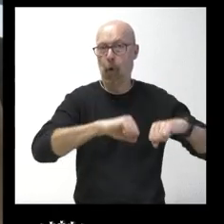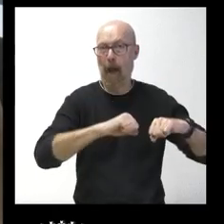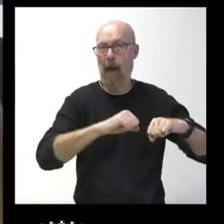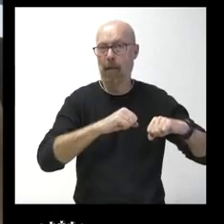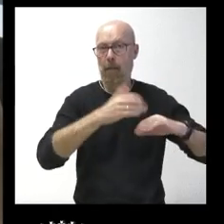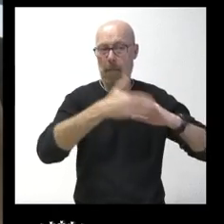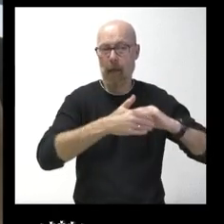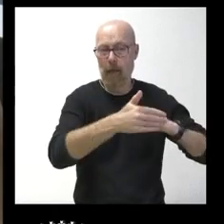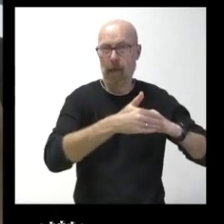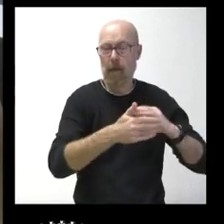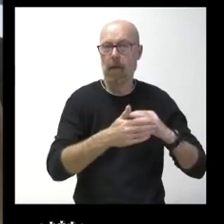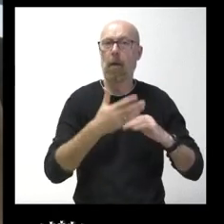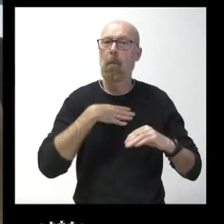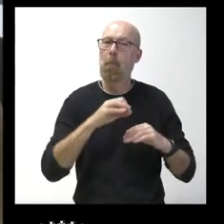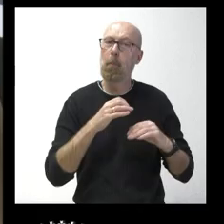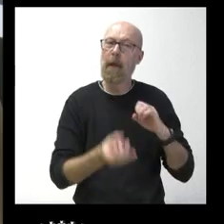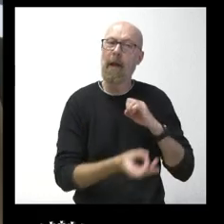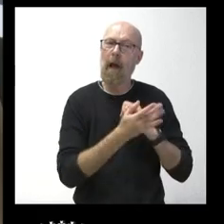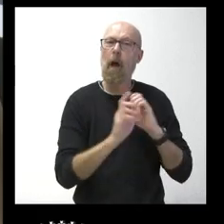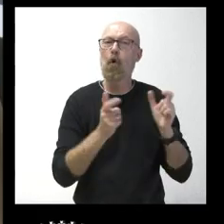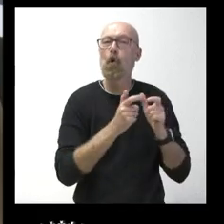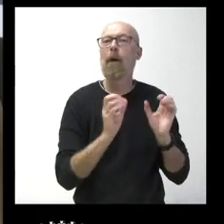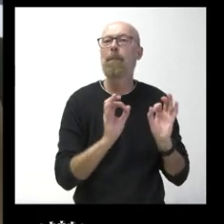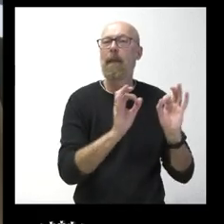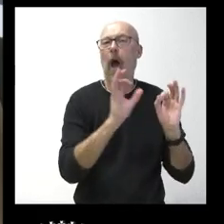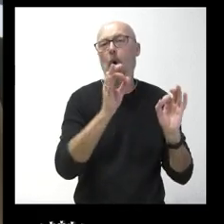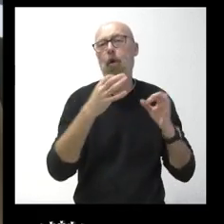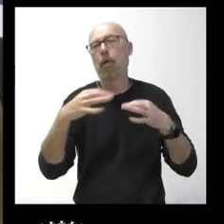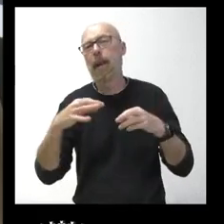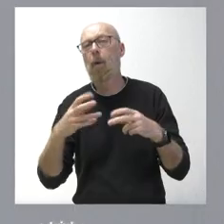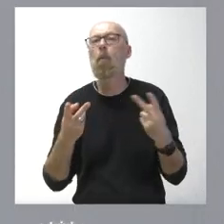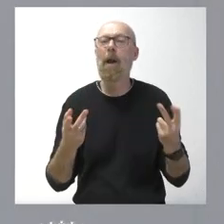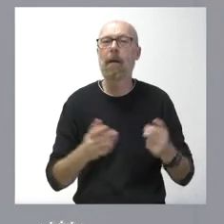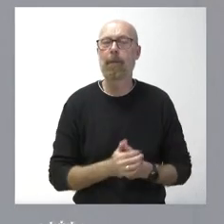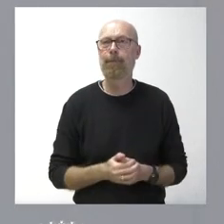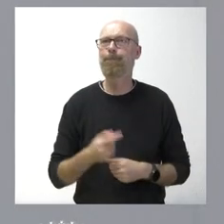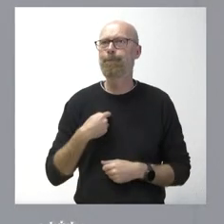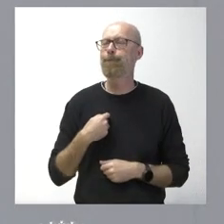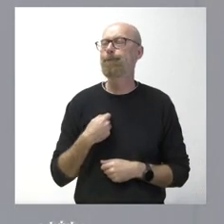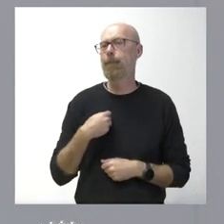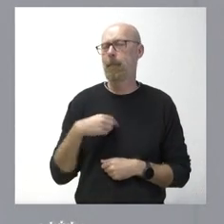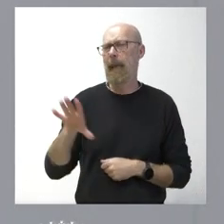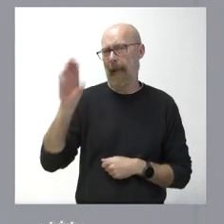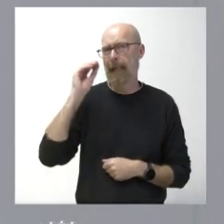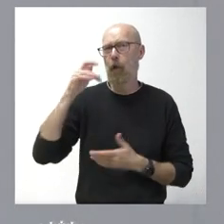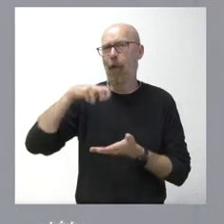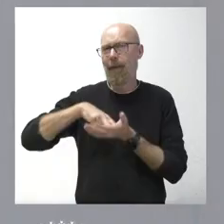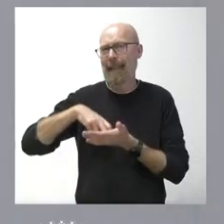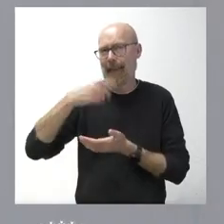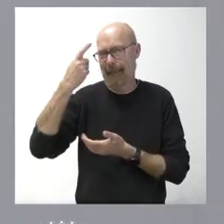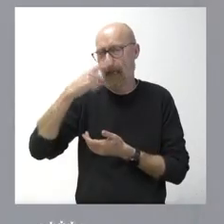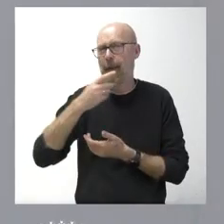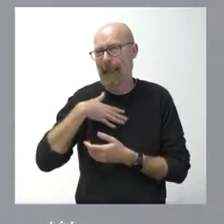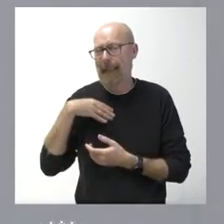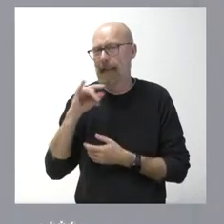habilitar un consejo de gobierno extraordinario o se sería en un ordinario yo comprendo el interés que usted tiene por sa ver la fecha